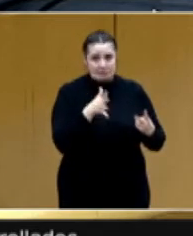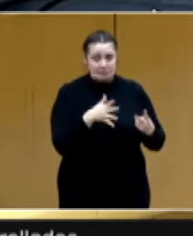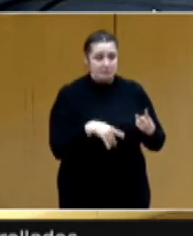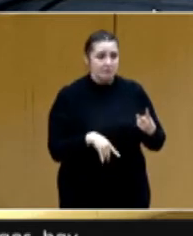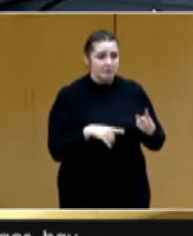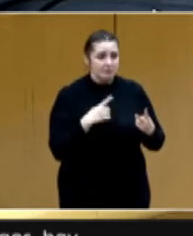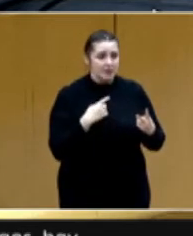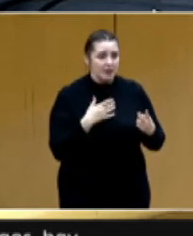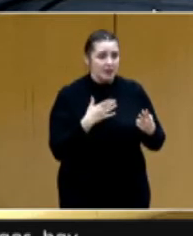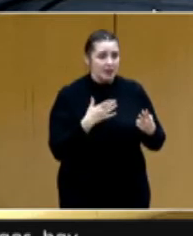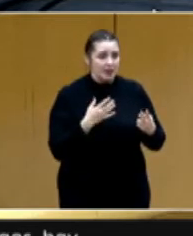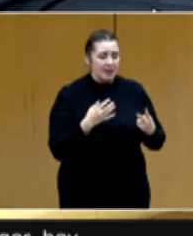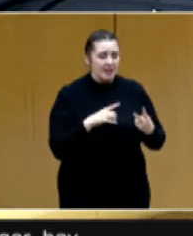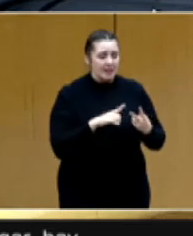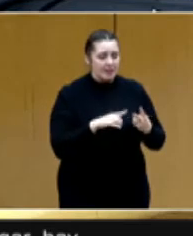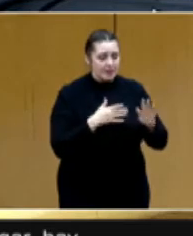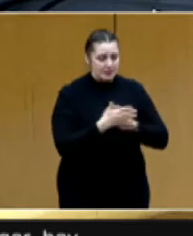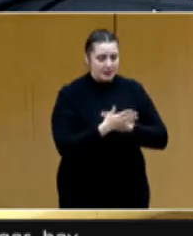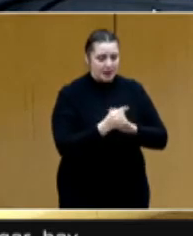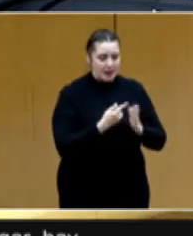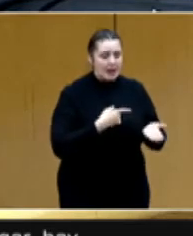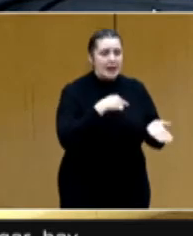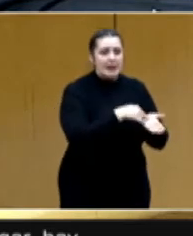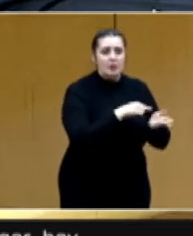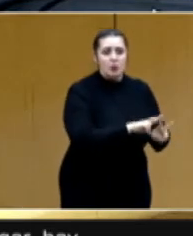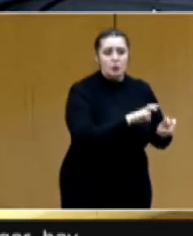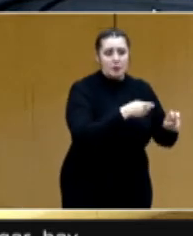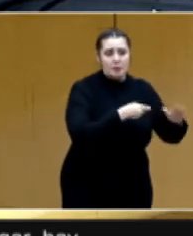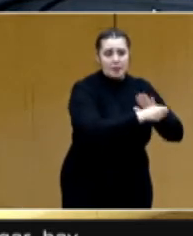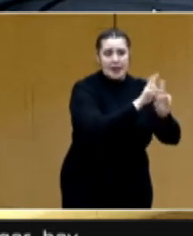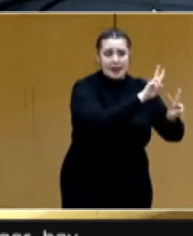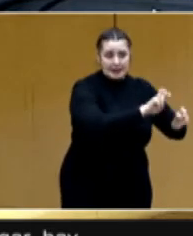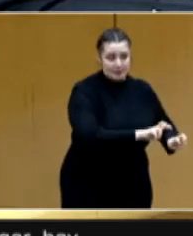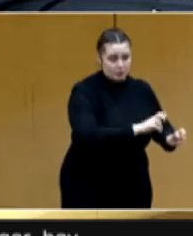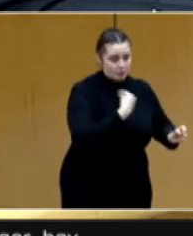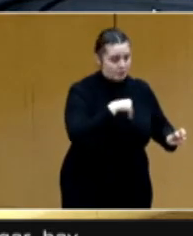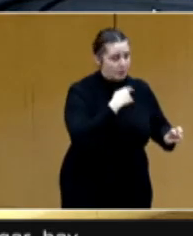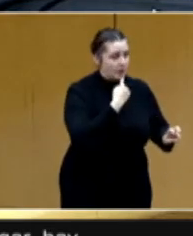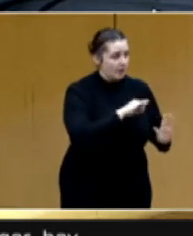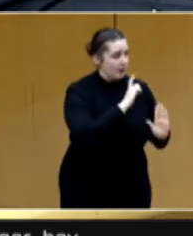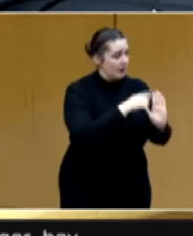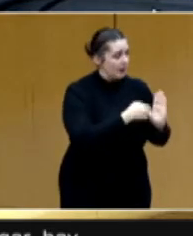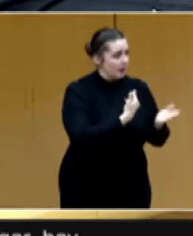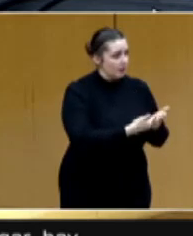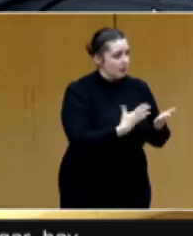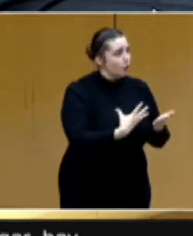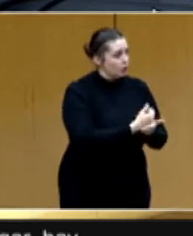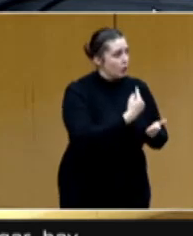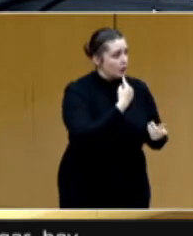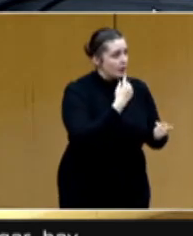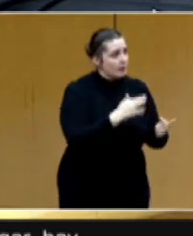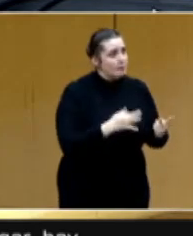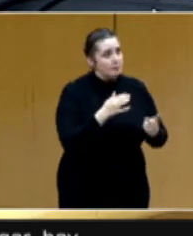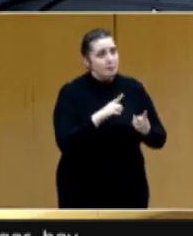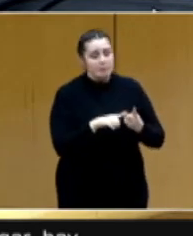desajuste entre no los requerimientos por la vía de la revisión que ha sido invocada tan pertinentemente por todos sino la vía